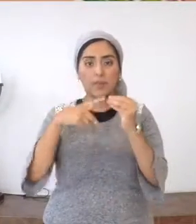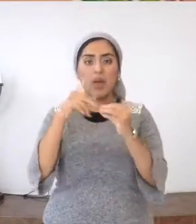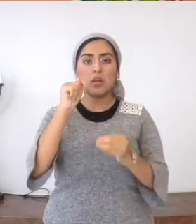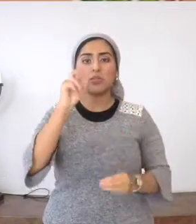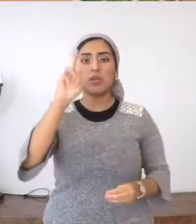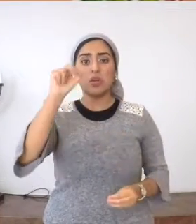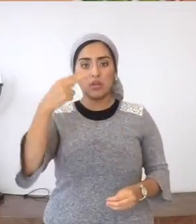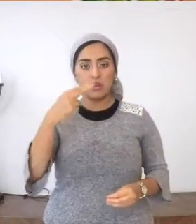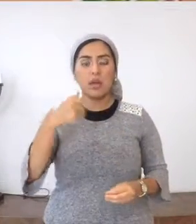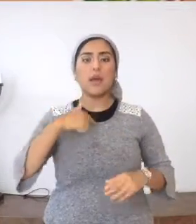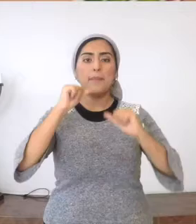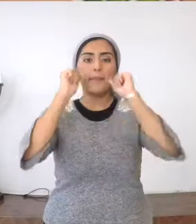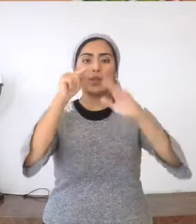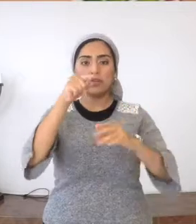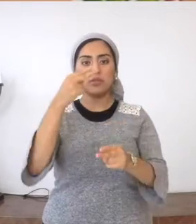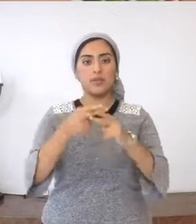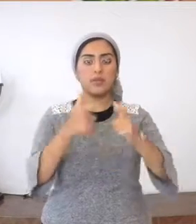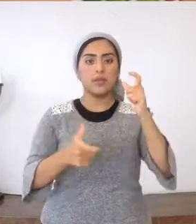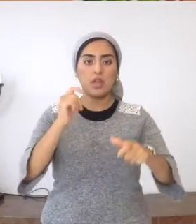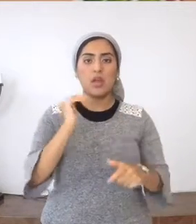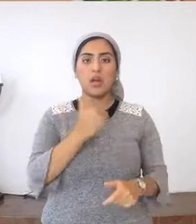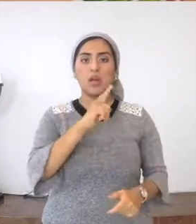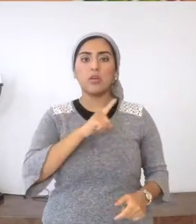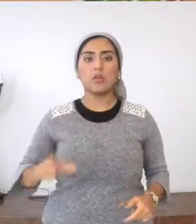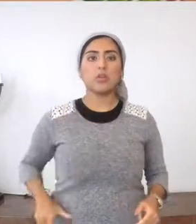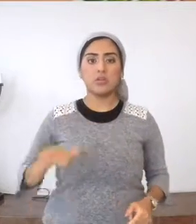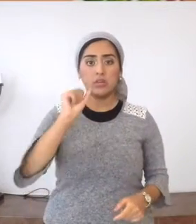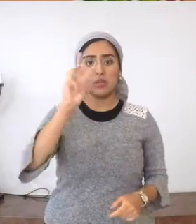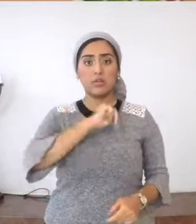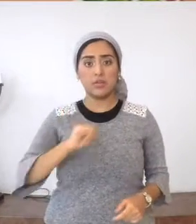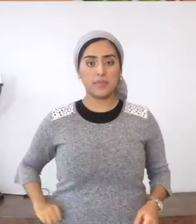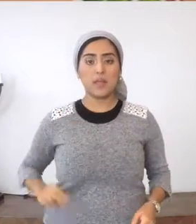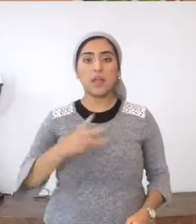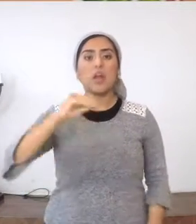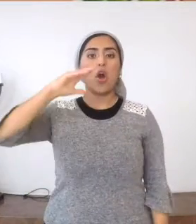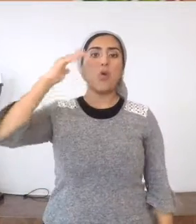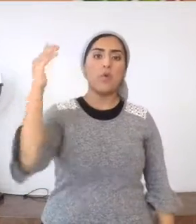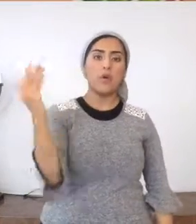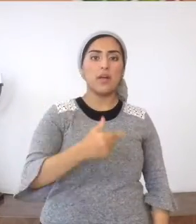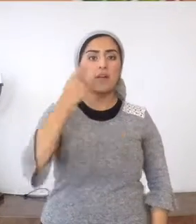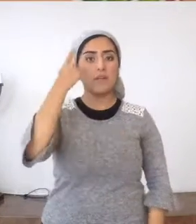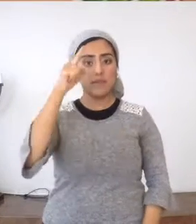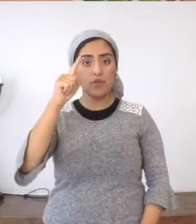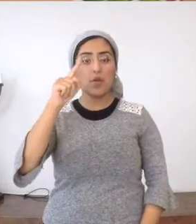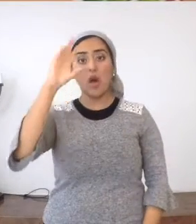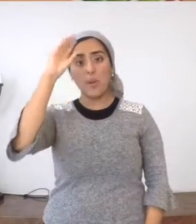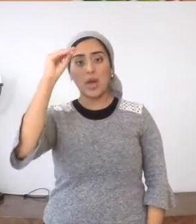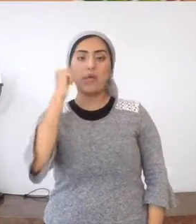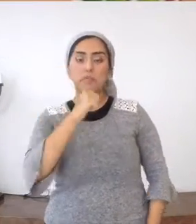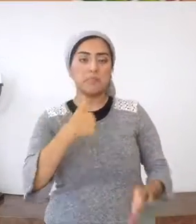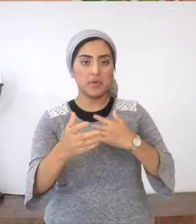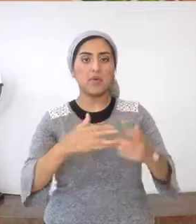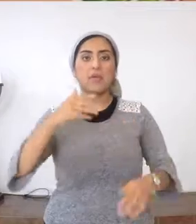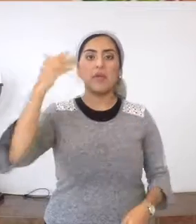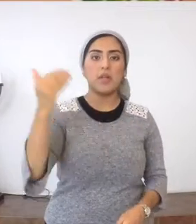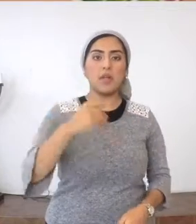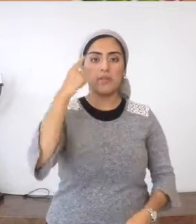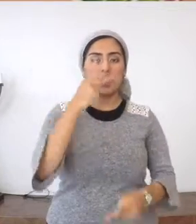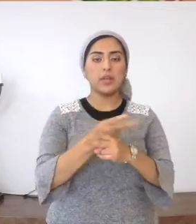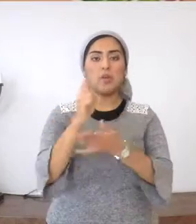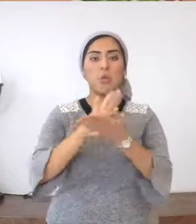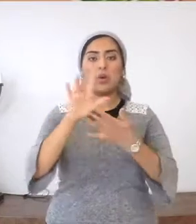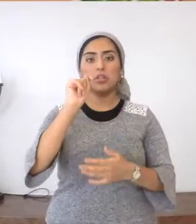Todos allá Y acá Y tú que estás aprendiendo Torah Te bendigo En el nombre grande De nuestro don Yahshua Mashiach Y